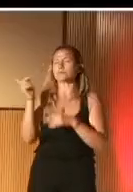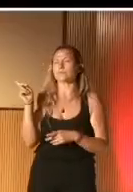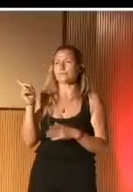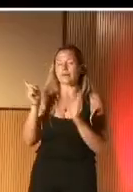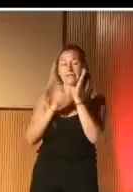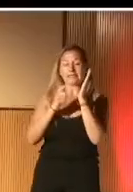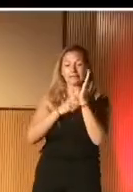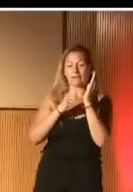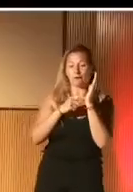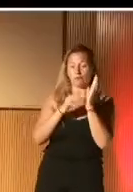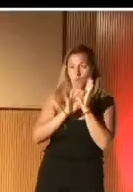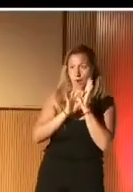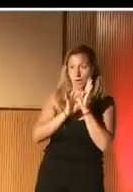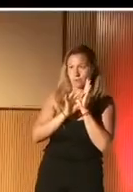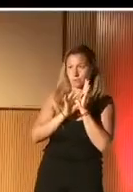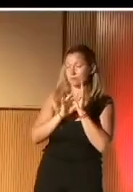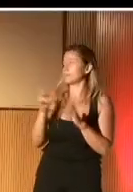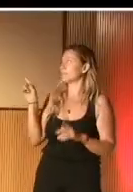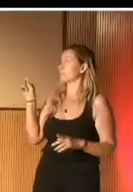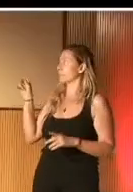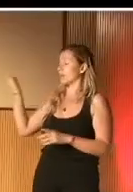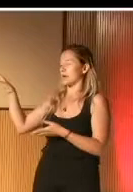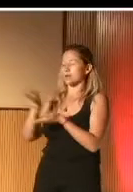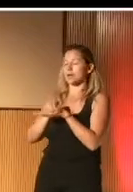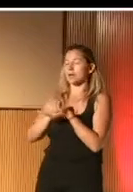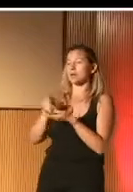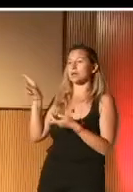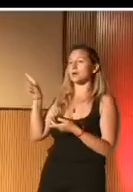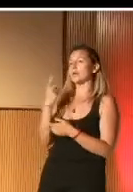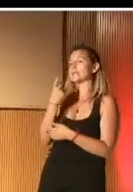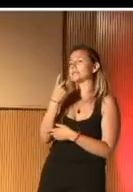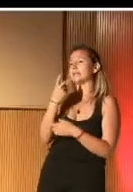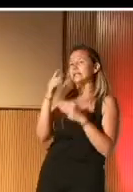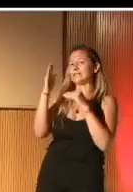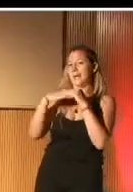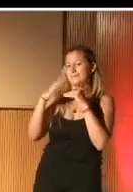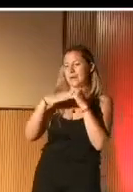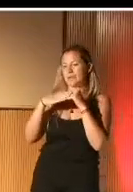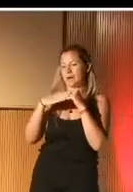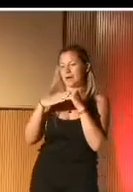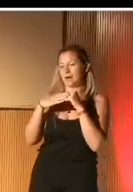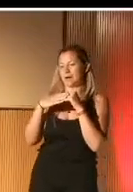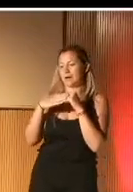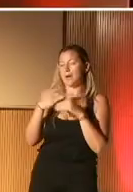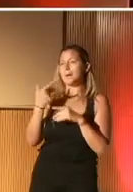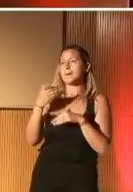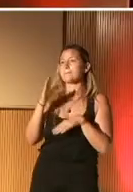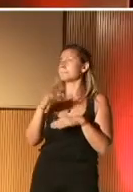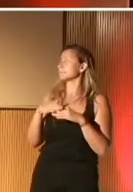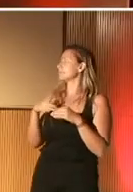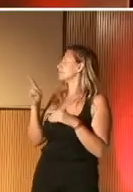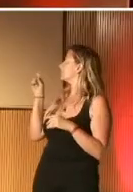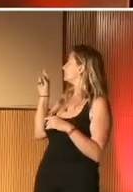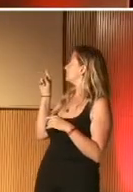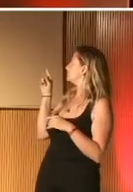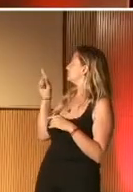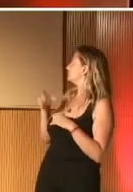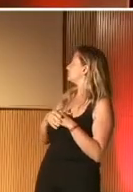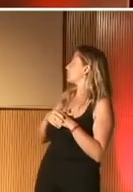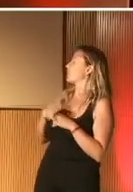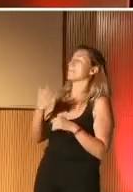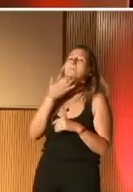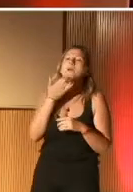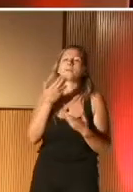lo que nos dice es la longitud mínima que se necesita de un material de grosor T para doblarlo n veces. Por